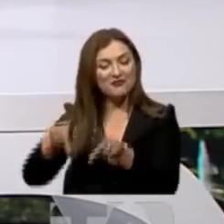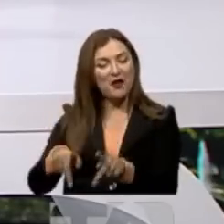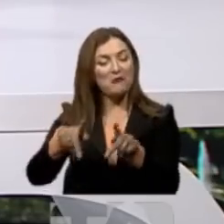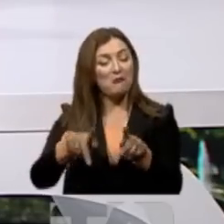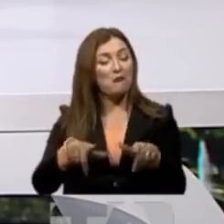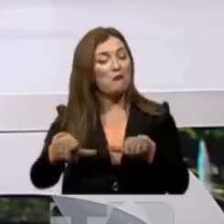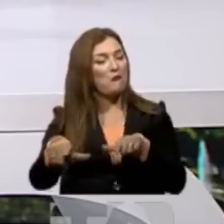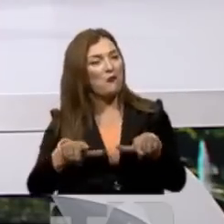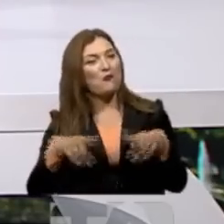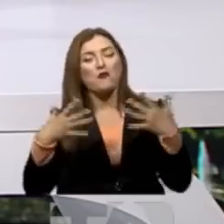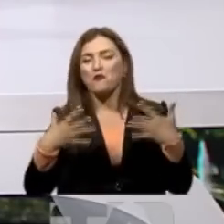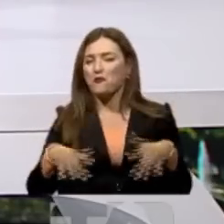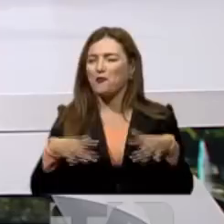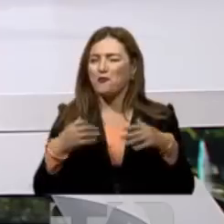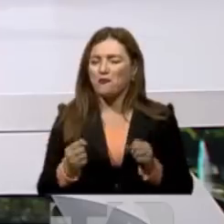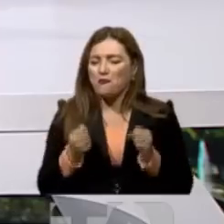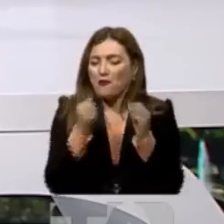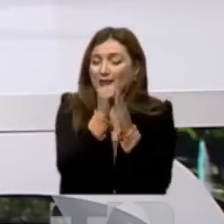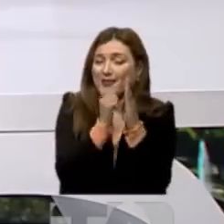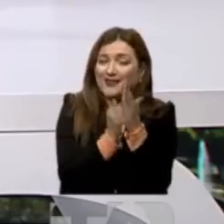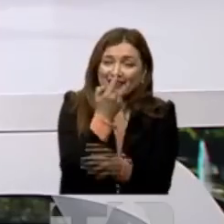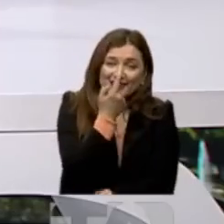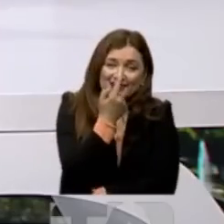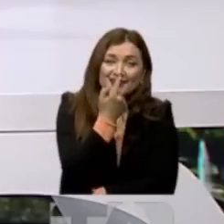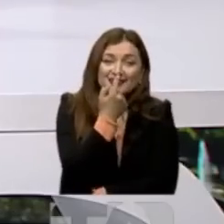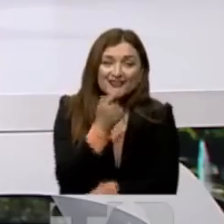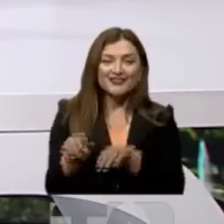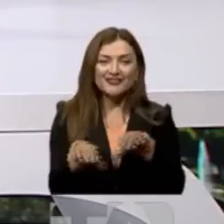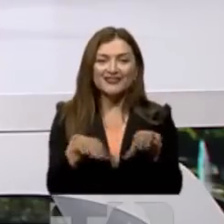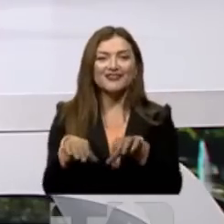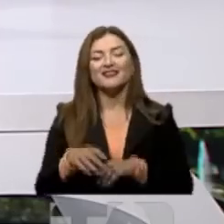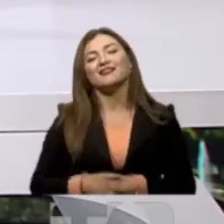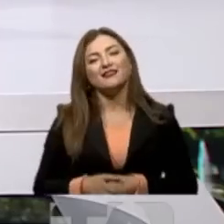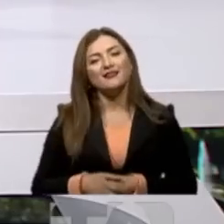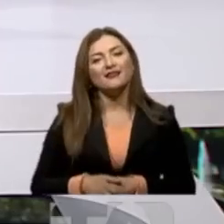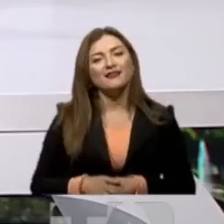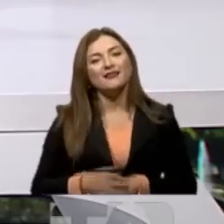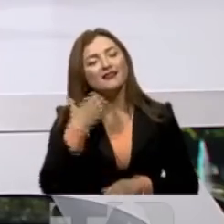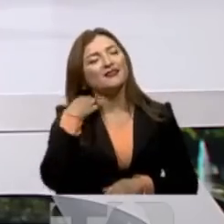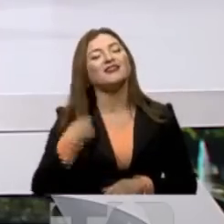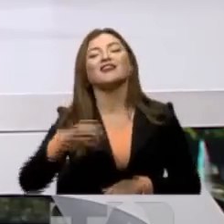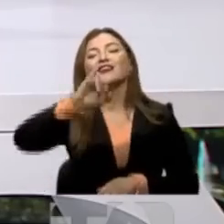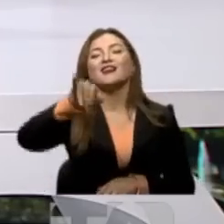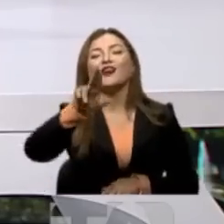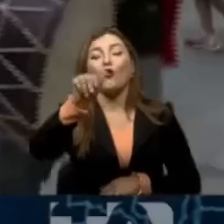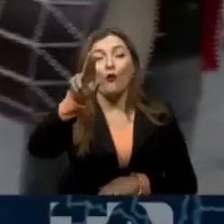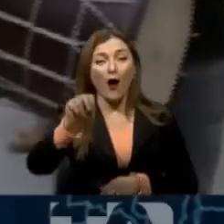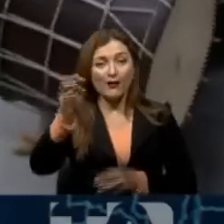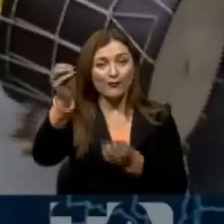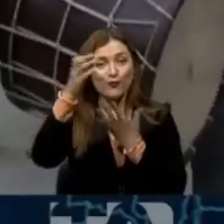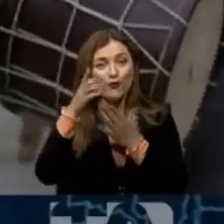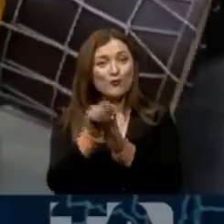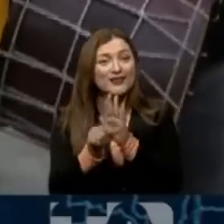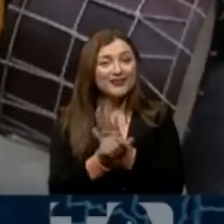en este lugar una intensa e interesante agenda de actividades. Ni sabes. Juan Miguel Rodríguez se encuentra en el lugar para